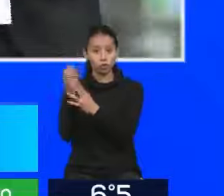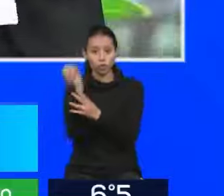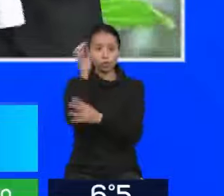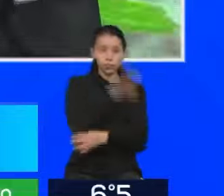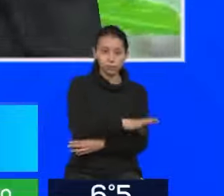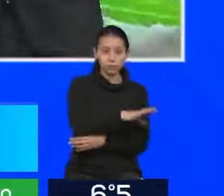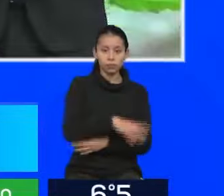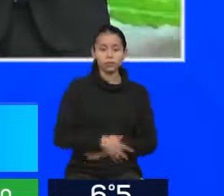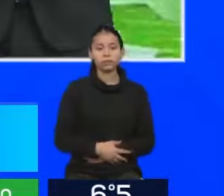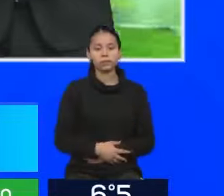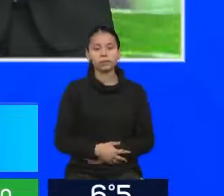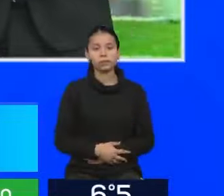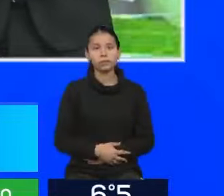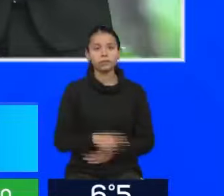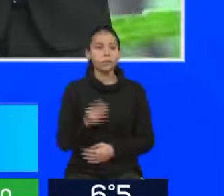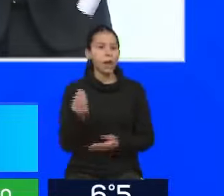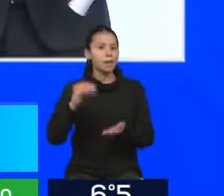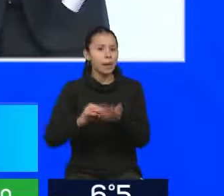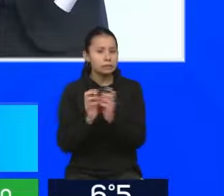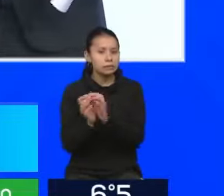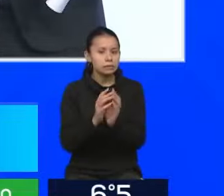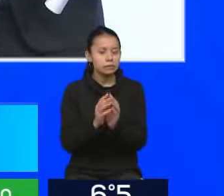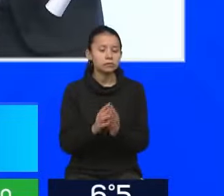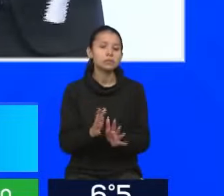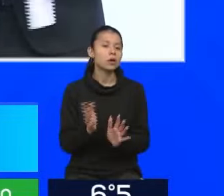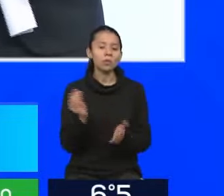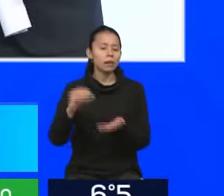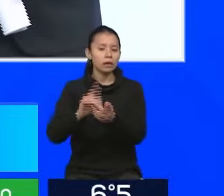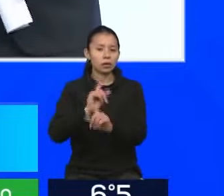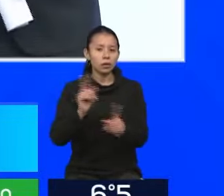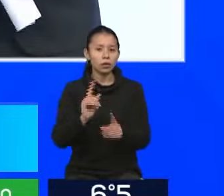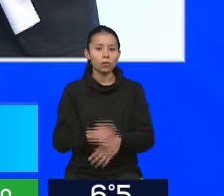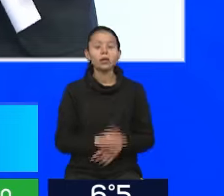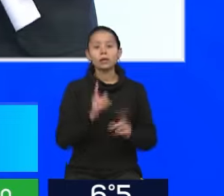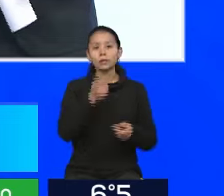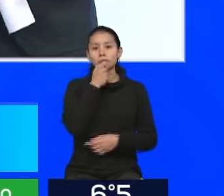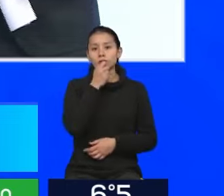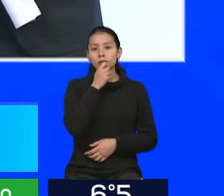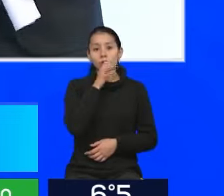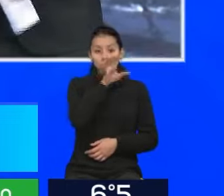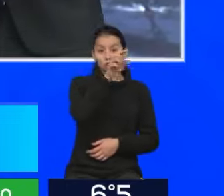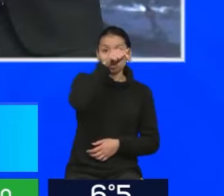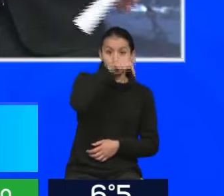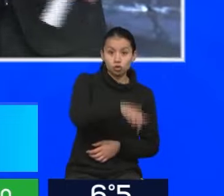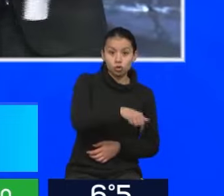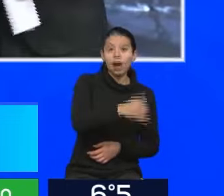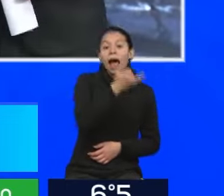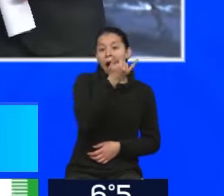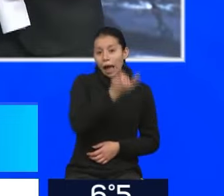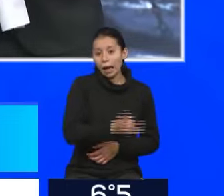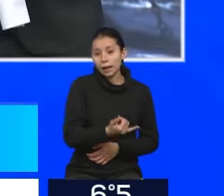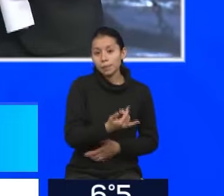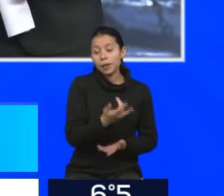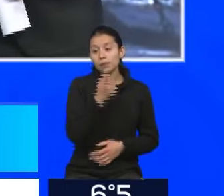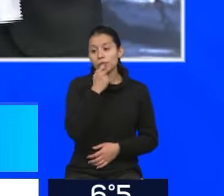No entra. No hay entra dos, porque no tiene de este tipo de... hay 2 con asientos permanentes allí en el sur, con eso, claro, con eso basta, pero si transfieren los demás,